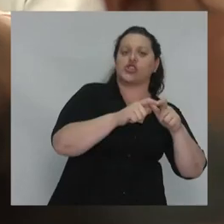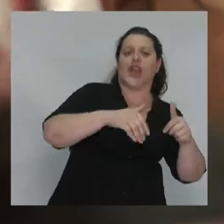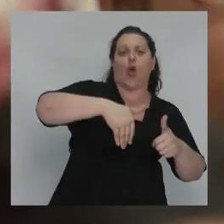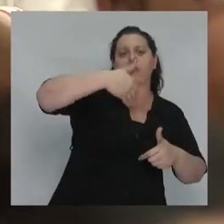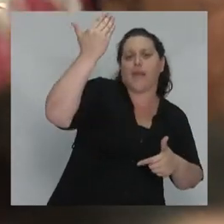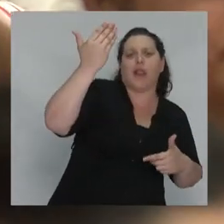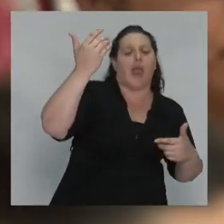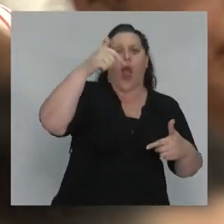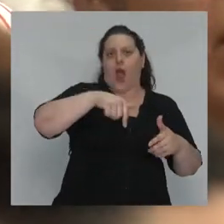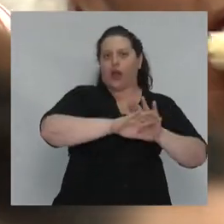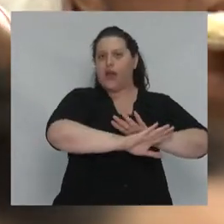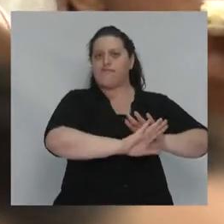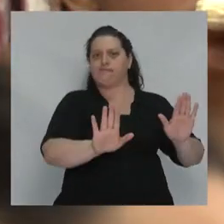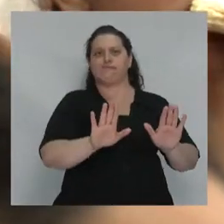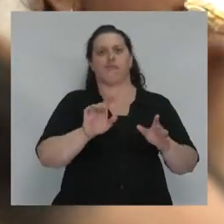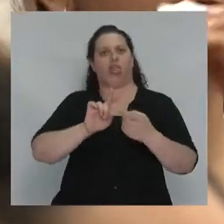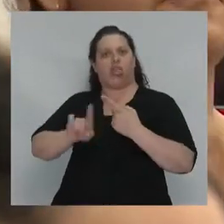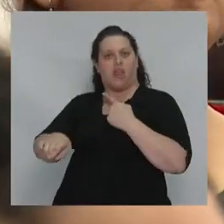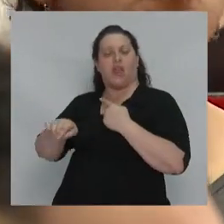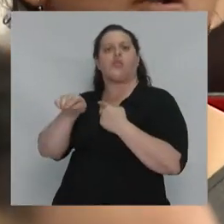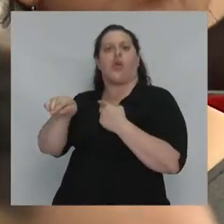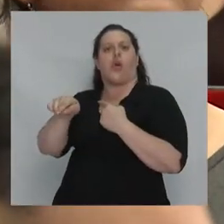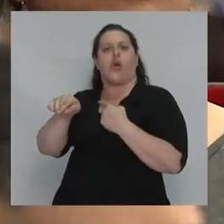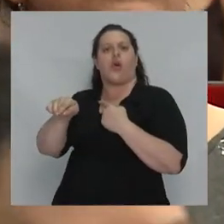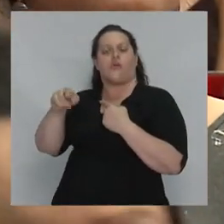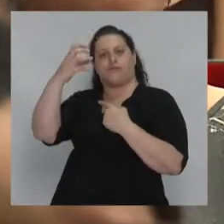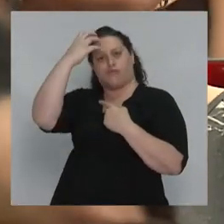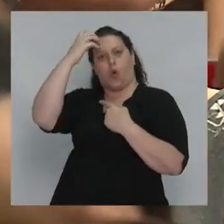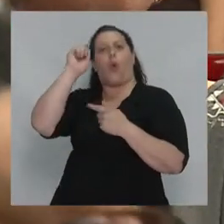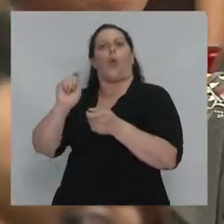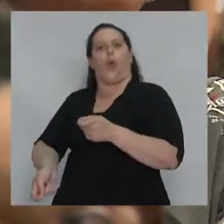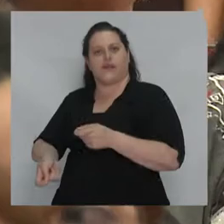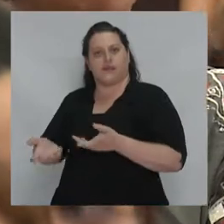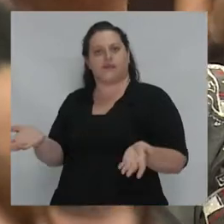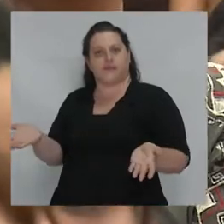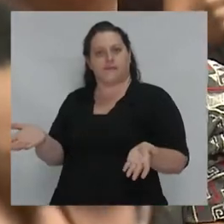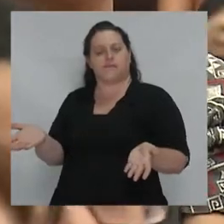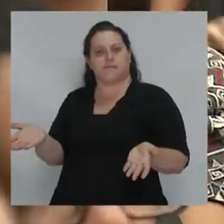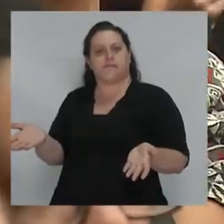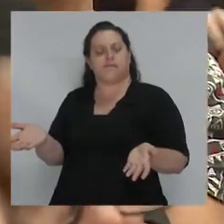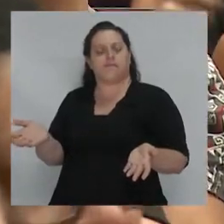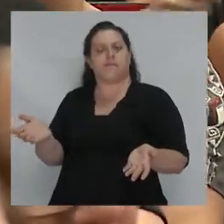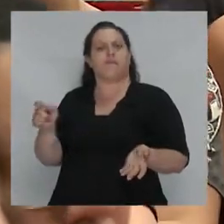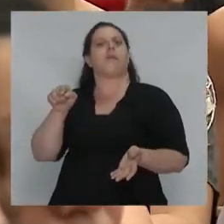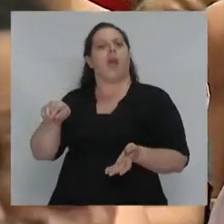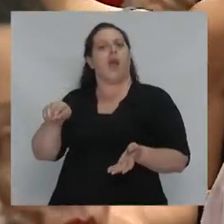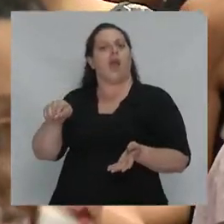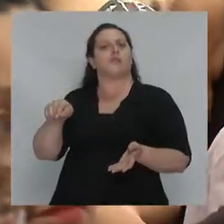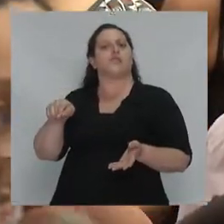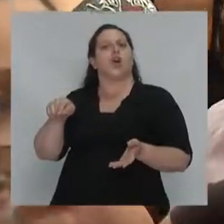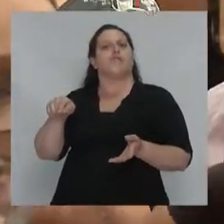asambleas, hoy día se están dando en los estrados judiciales. Y ese es el